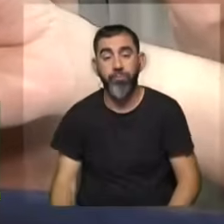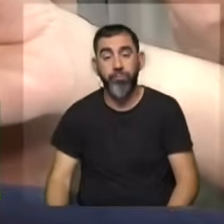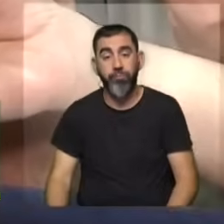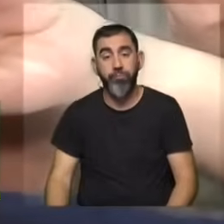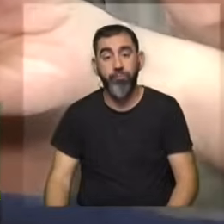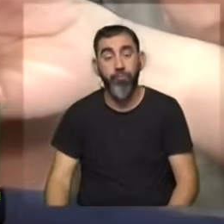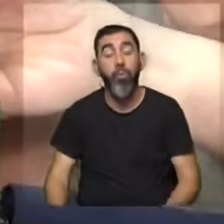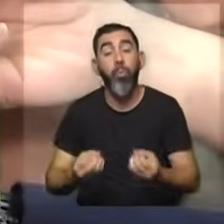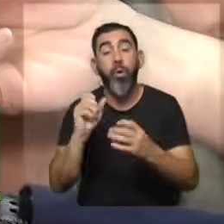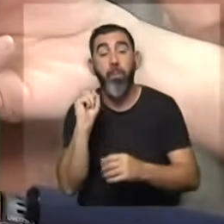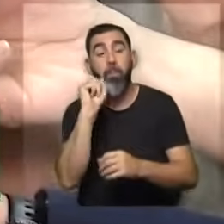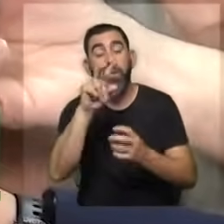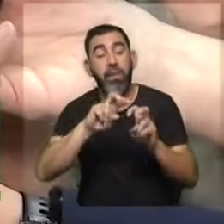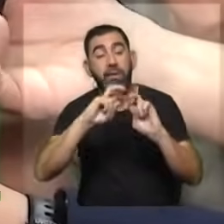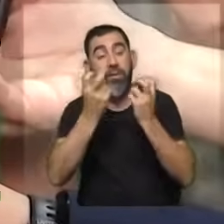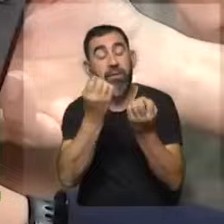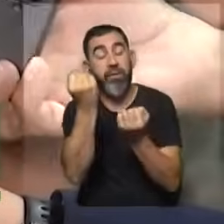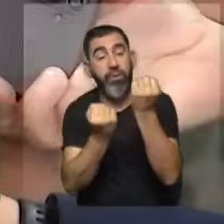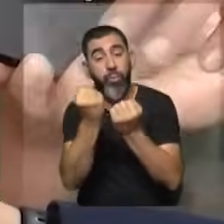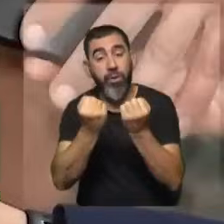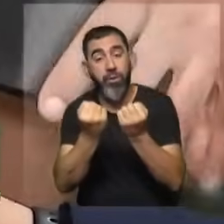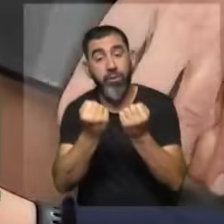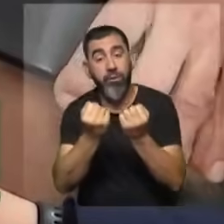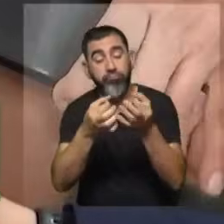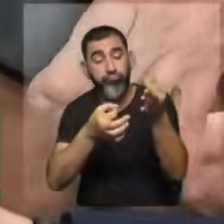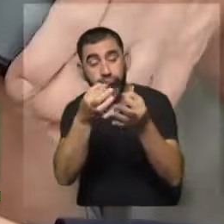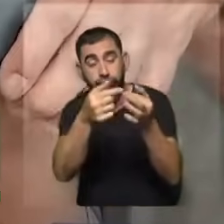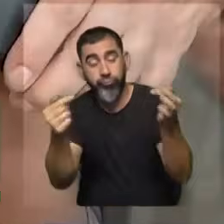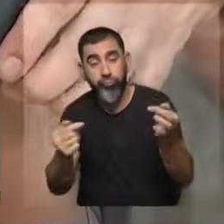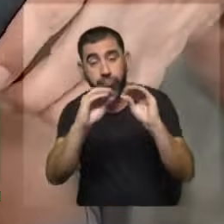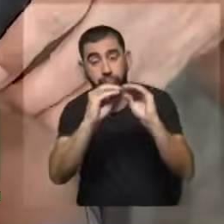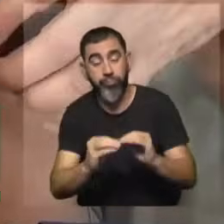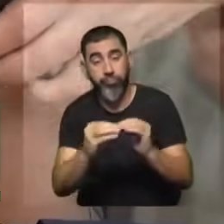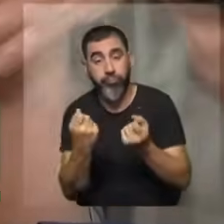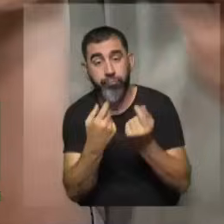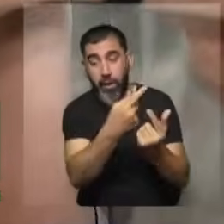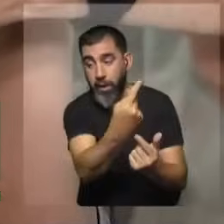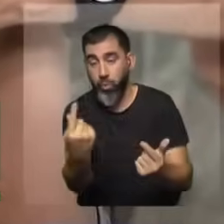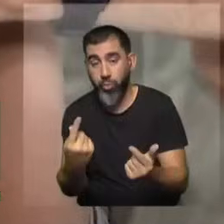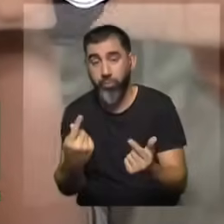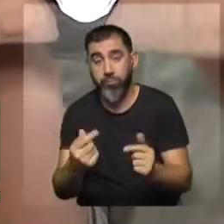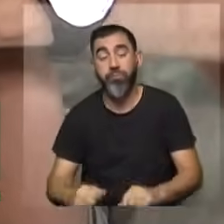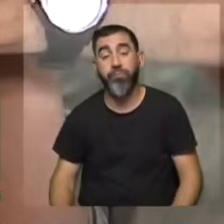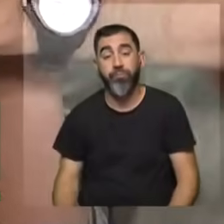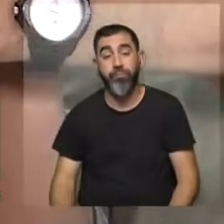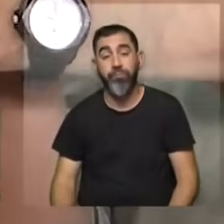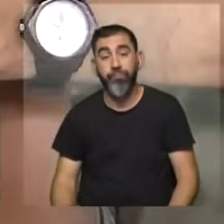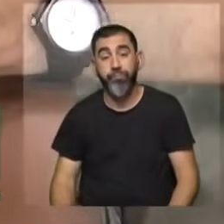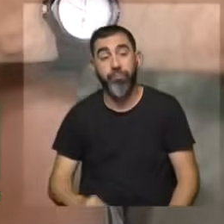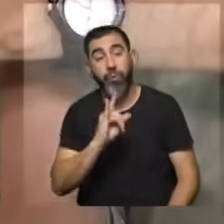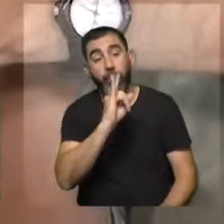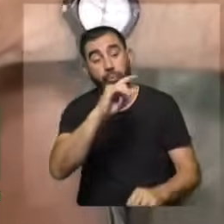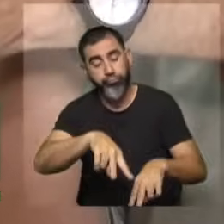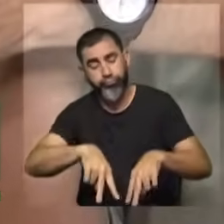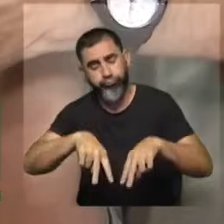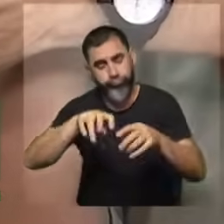nosotros le enviaríamos al tribunal de cuentas las estados contables por las rendiciones de cuentas y después que ellos